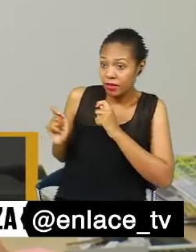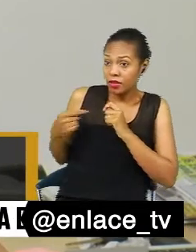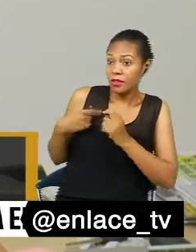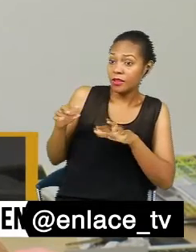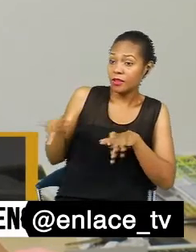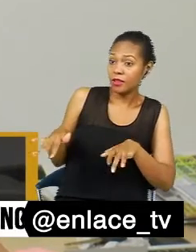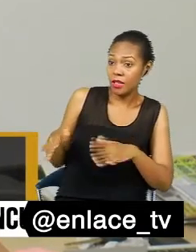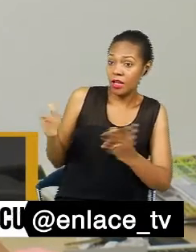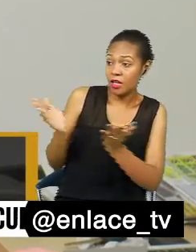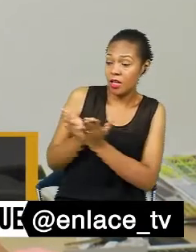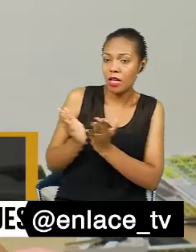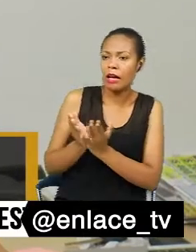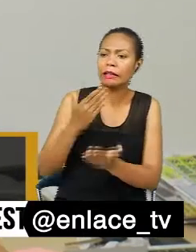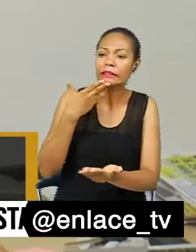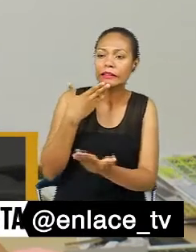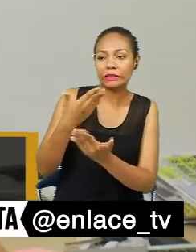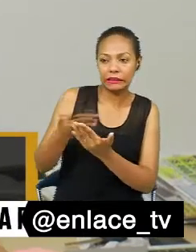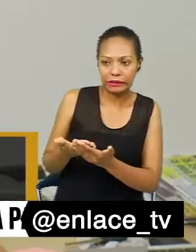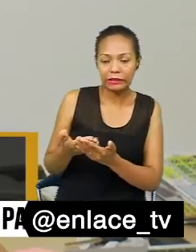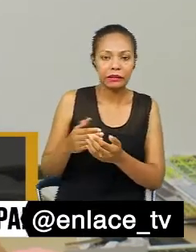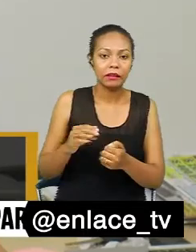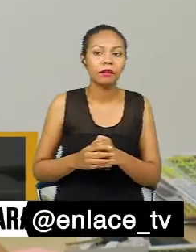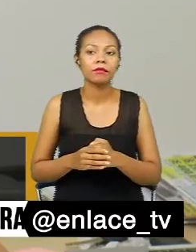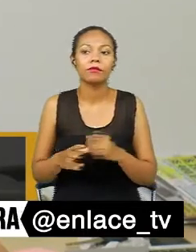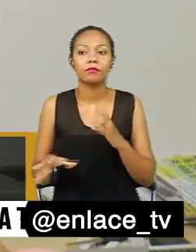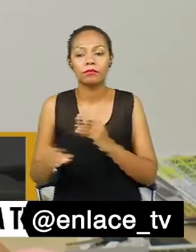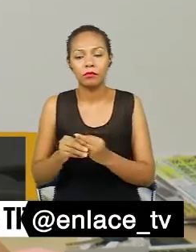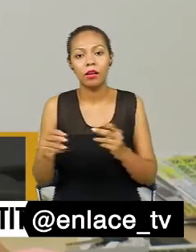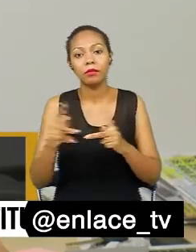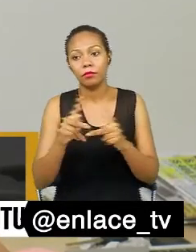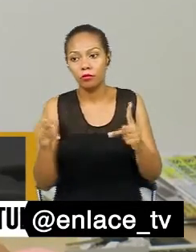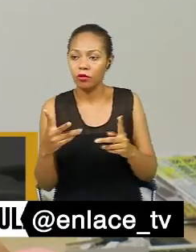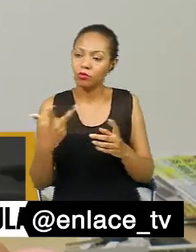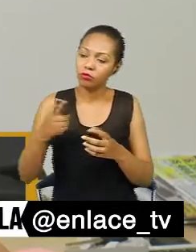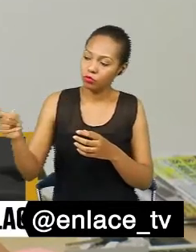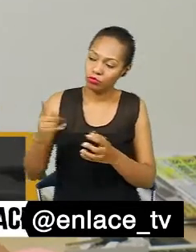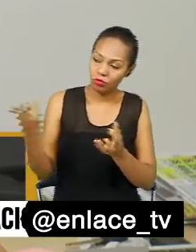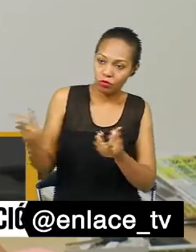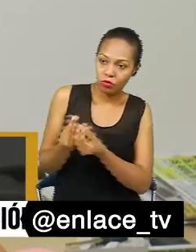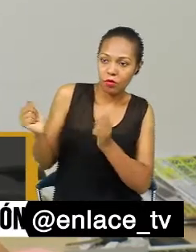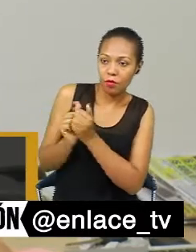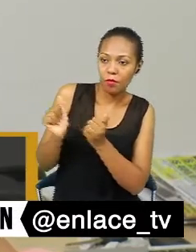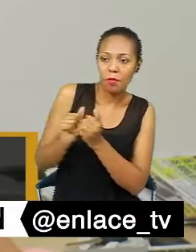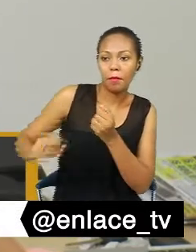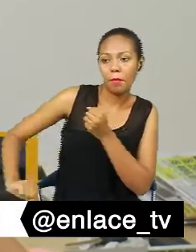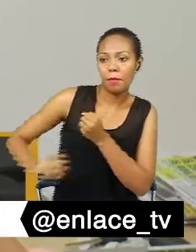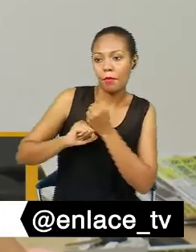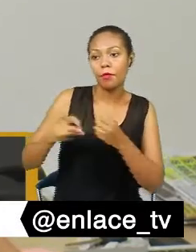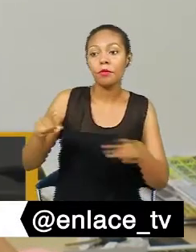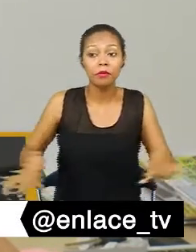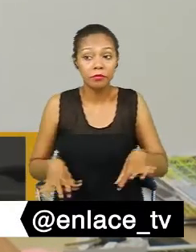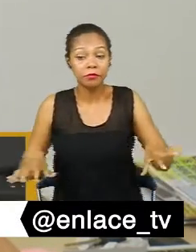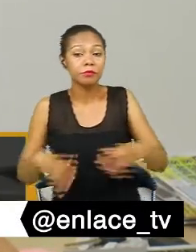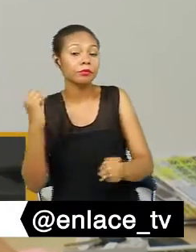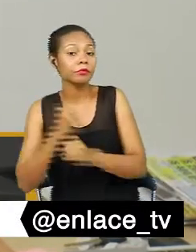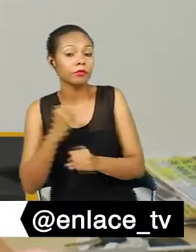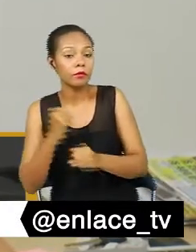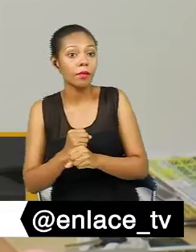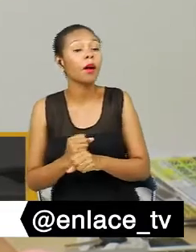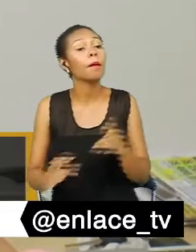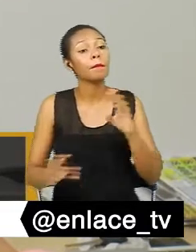los agradecimientos a las personas que han venido trabajando con nosotros, a los empleados públicos y a la comunidad, sobre todo